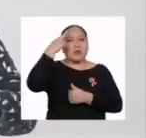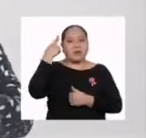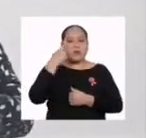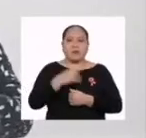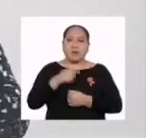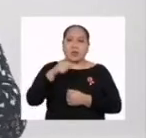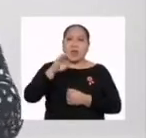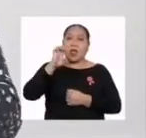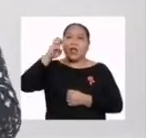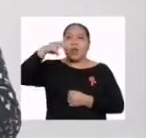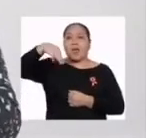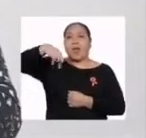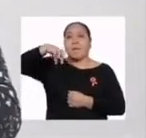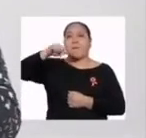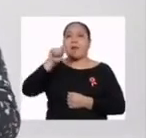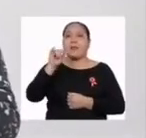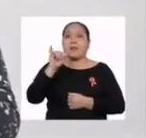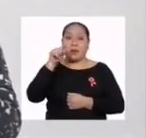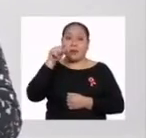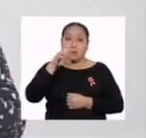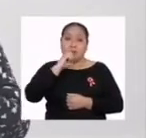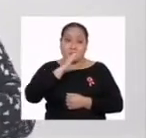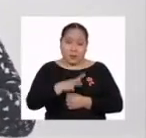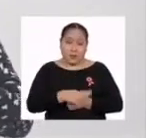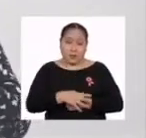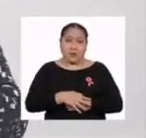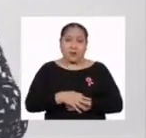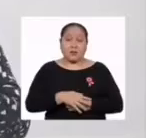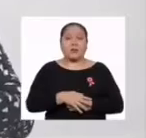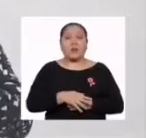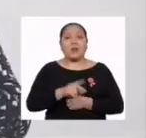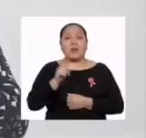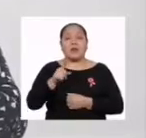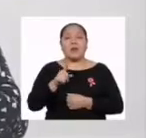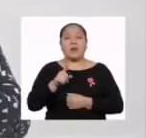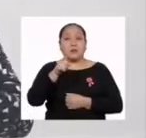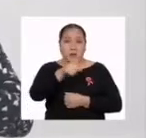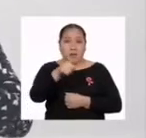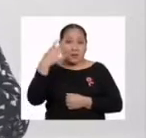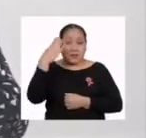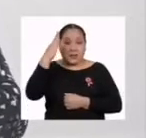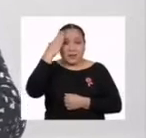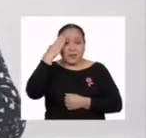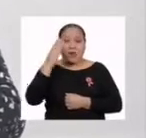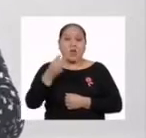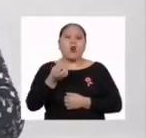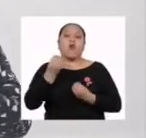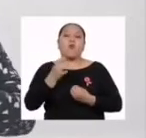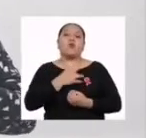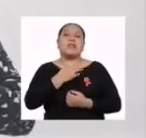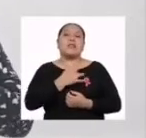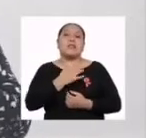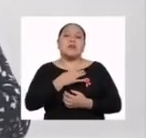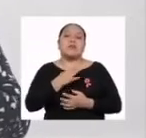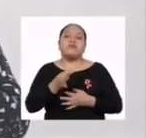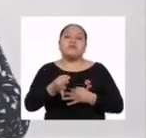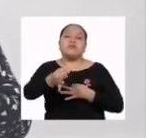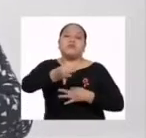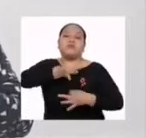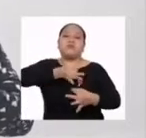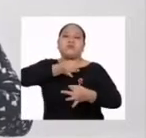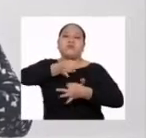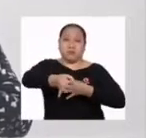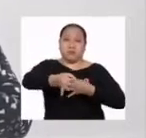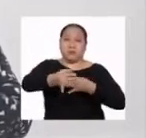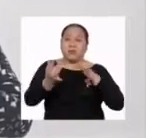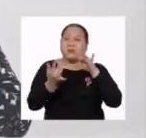La empatía, como bien lo saben, es la capacidad de ponerse en el lugar del otro. Este valor